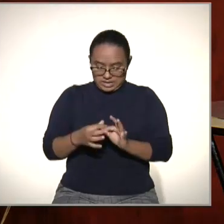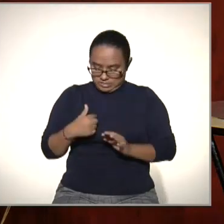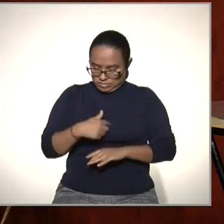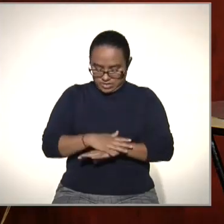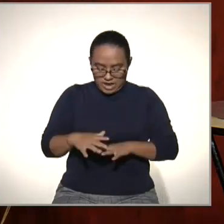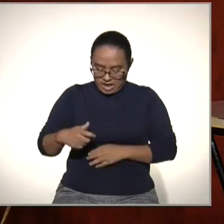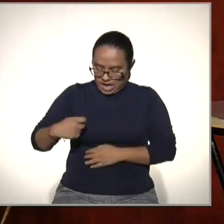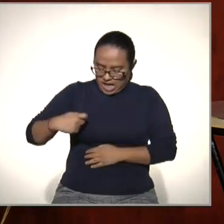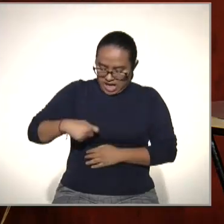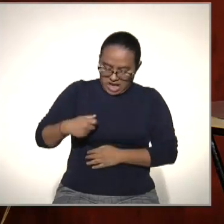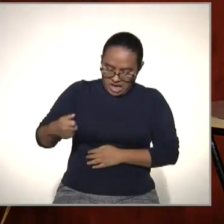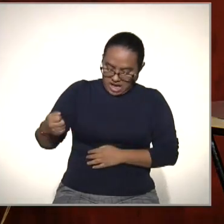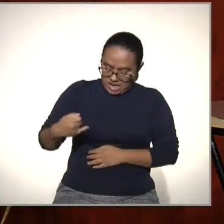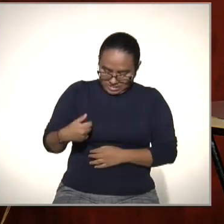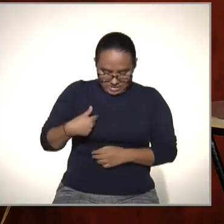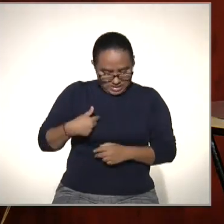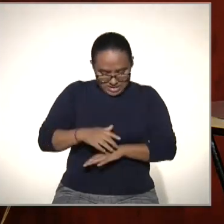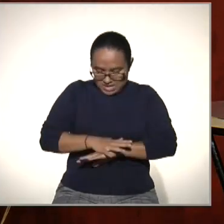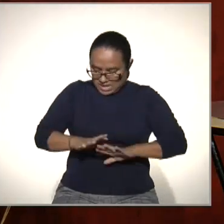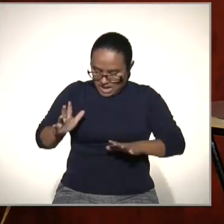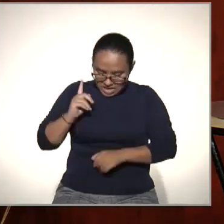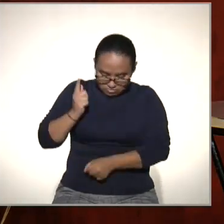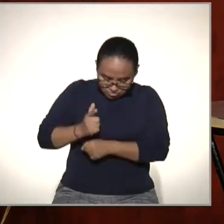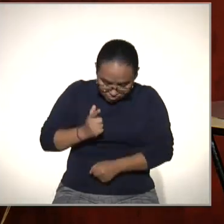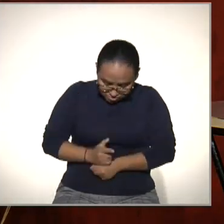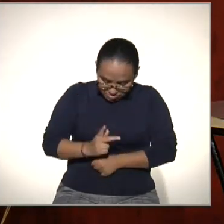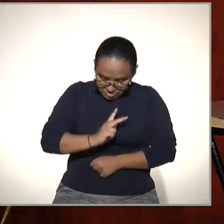soy, como yo sea,